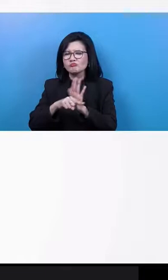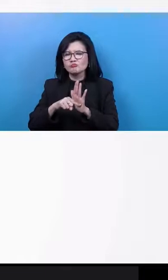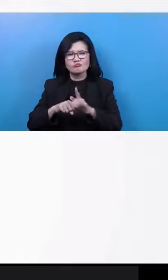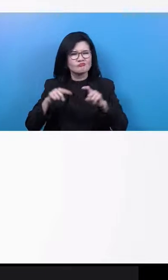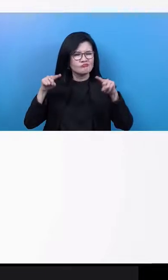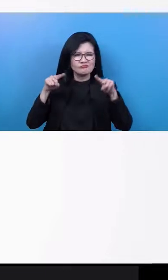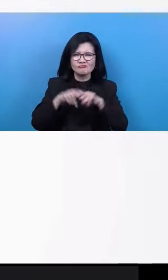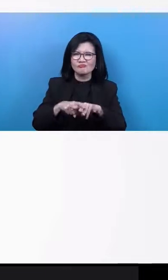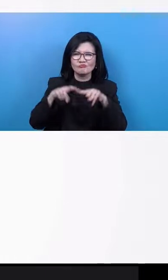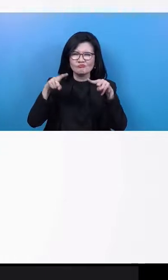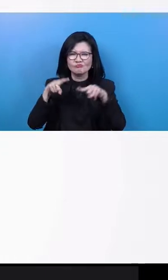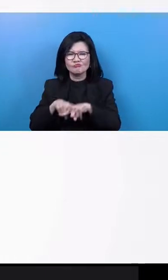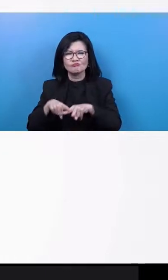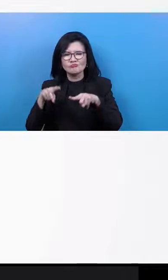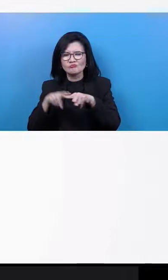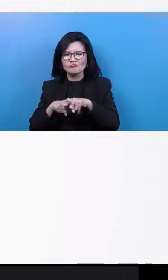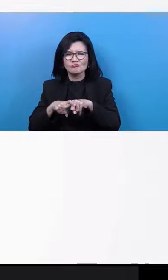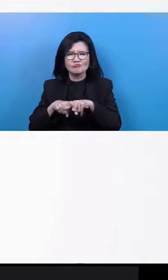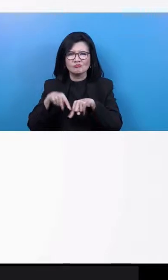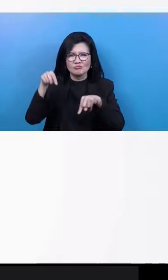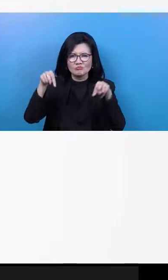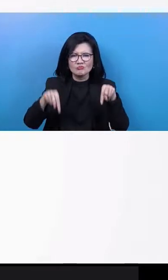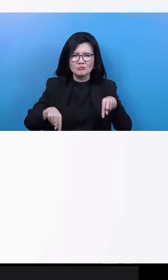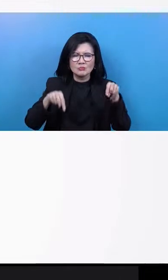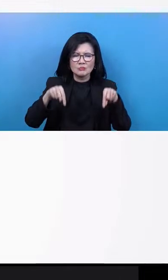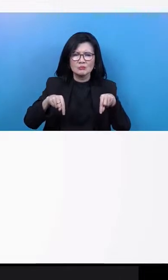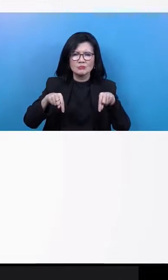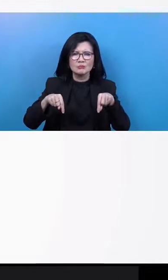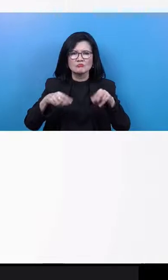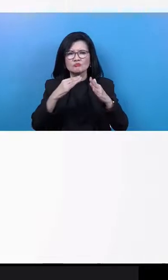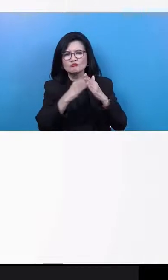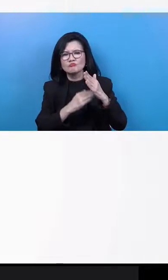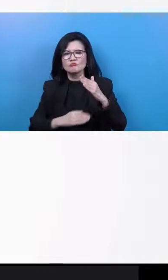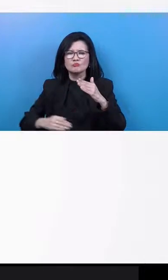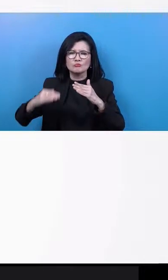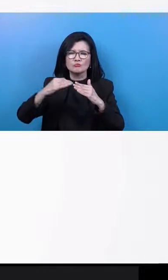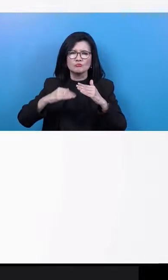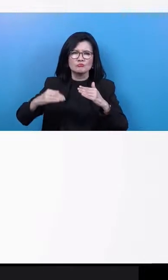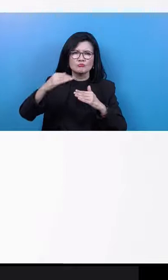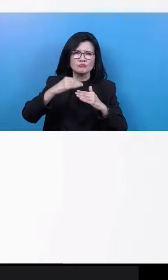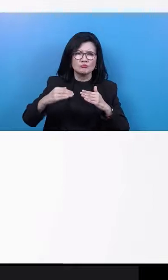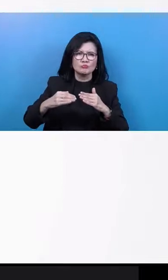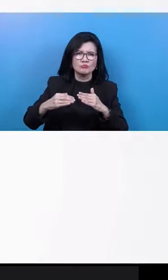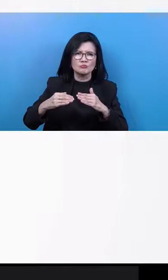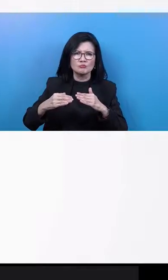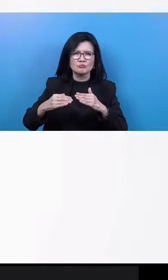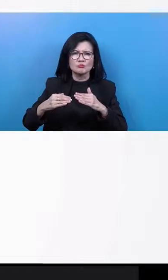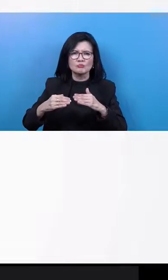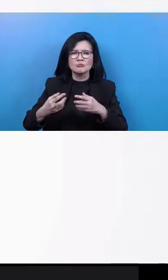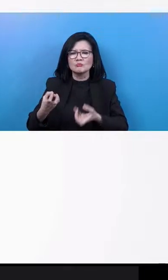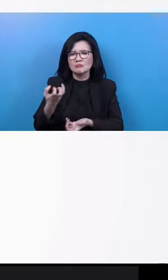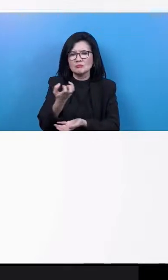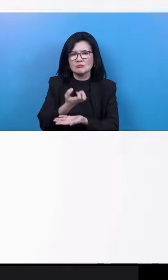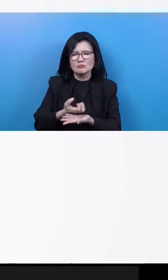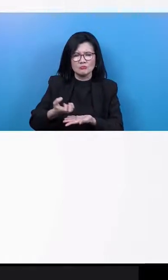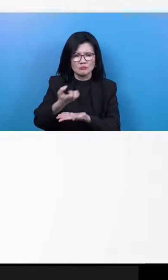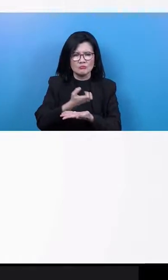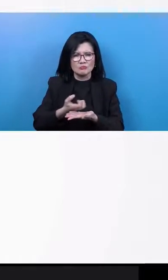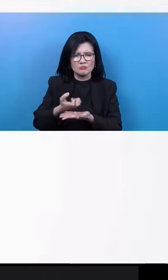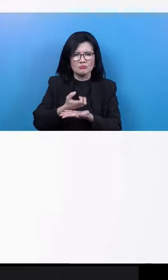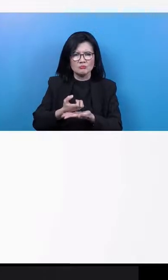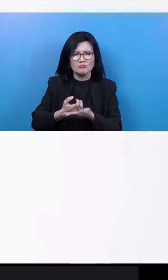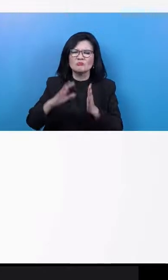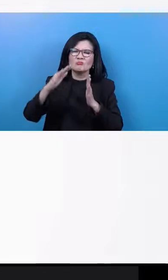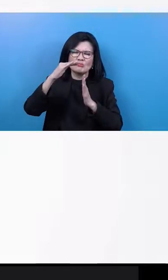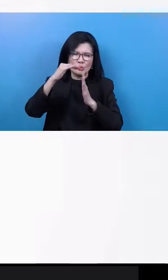desempleo, informalidad, endeudamiento e inflación. En la República Dominicana esta situación